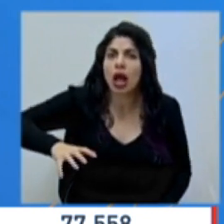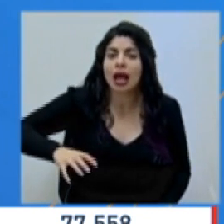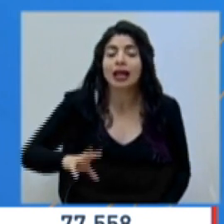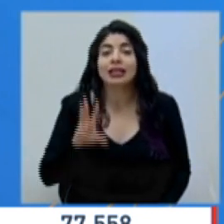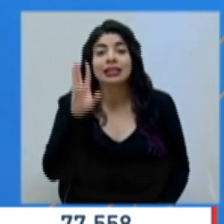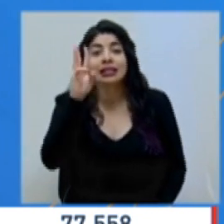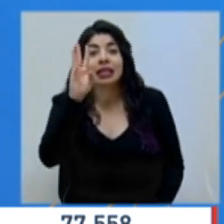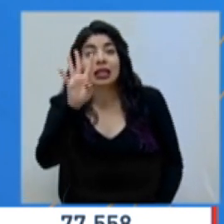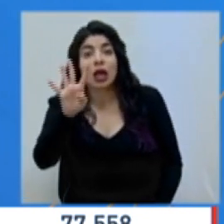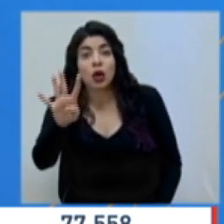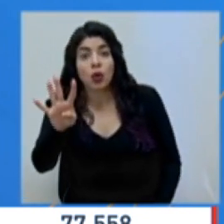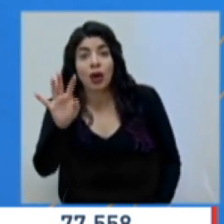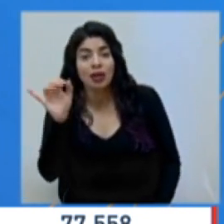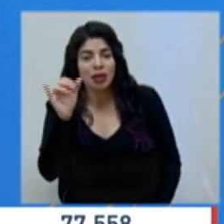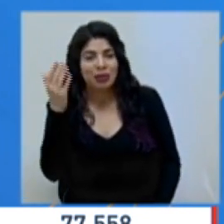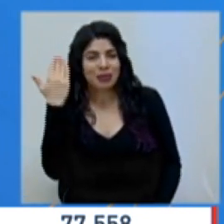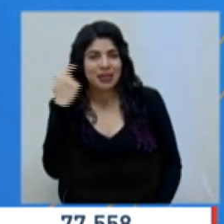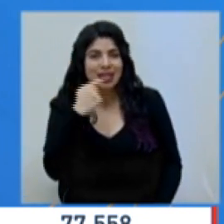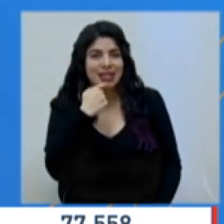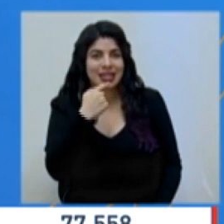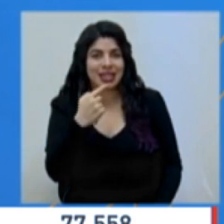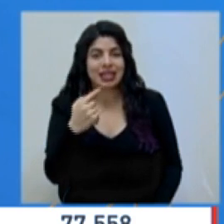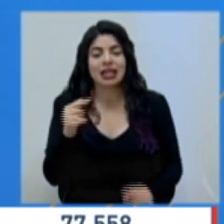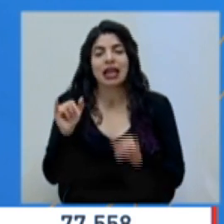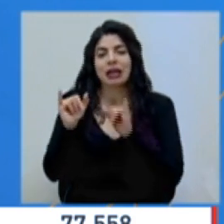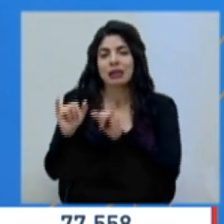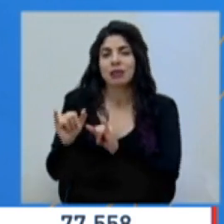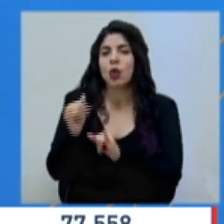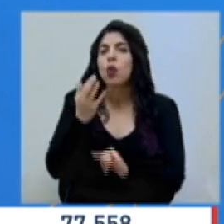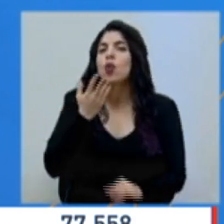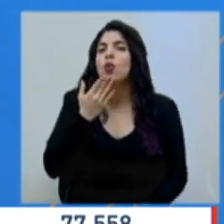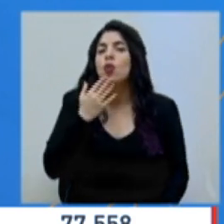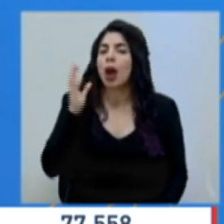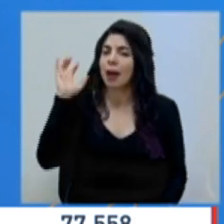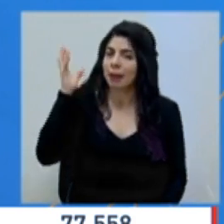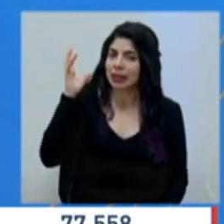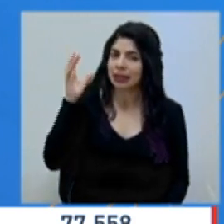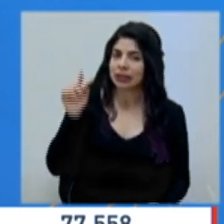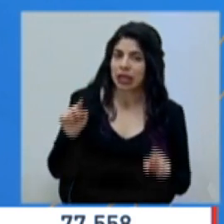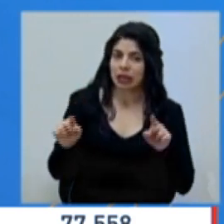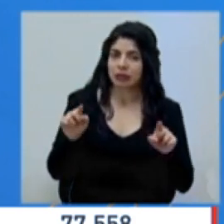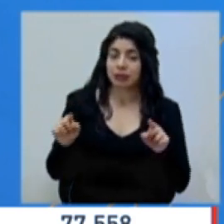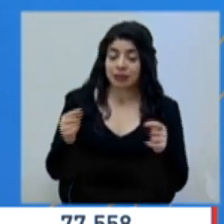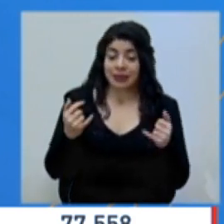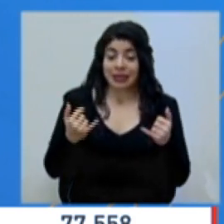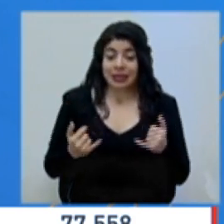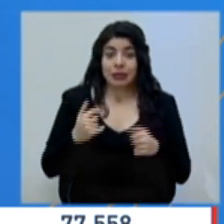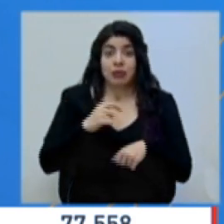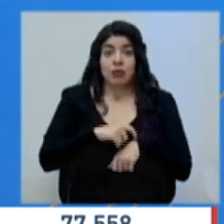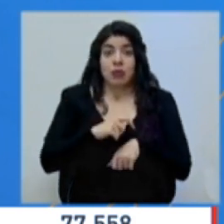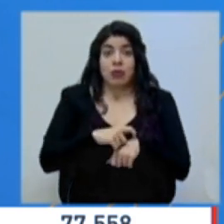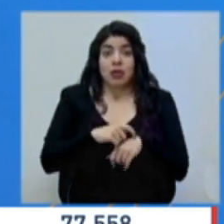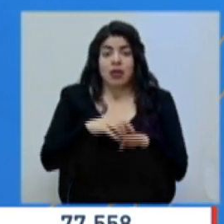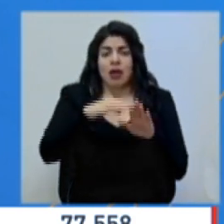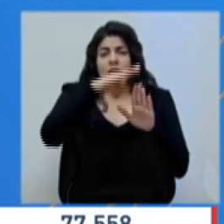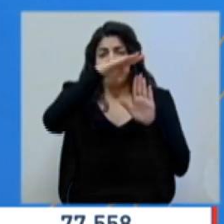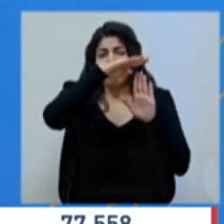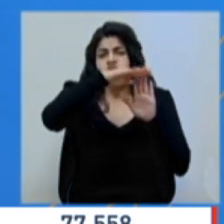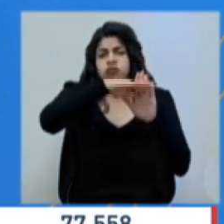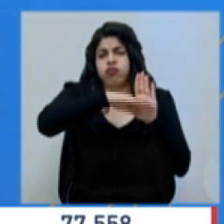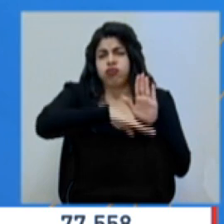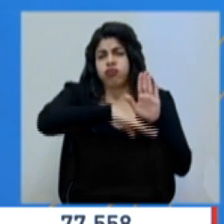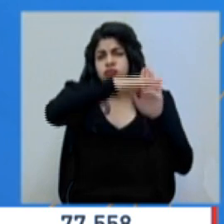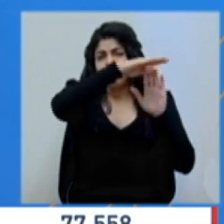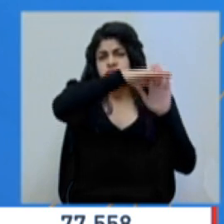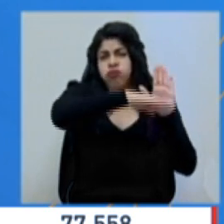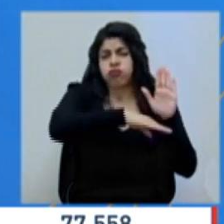64 cantones, como ya mencioné, que se mantienen en condición de alerta amarilla. En este momento desplegamos la lista de cantones que están